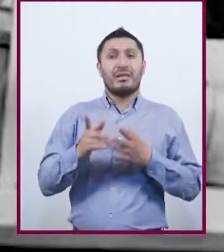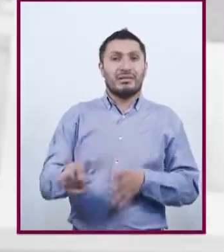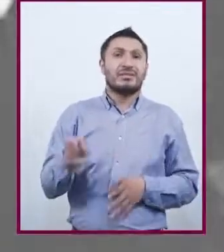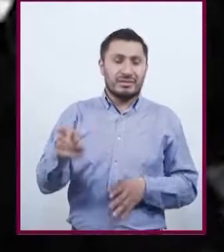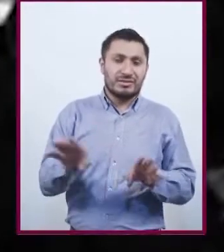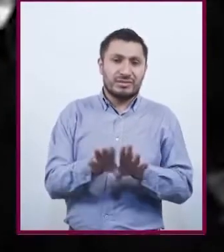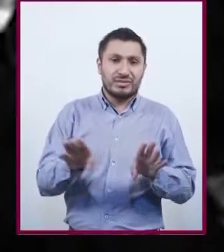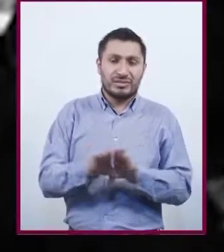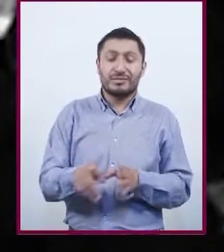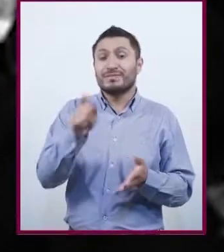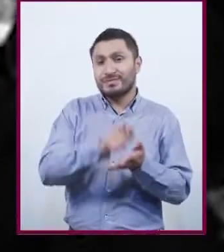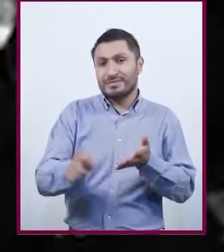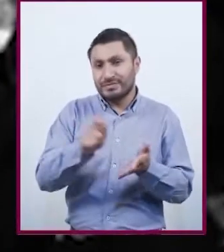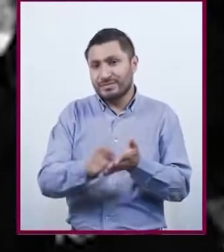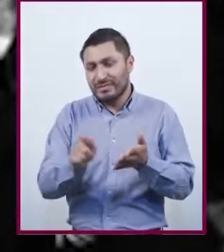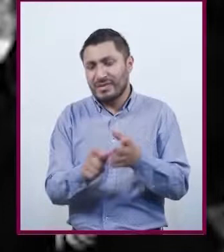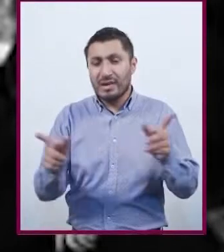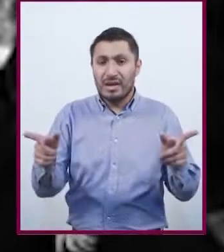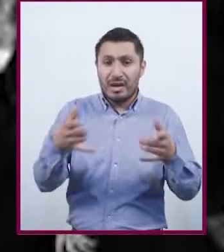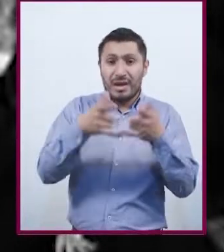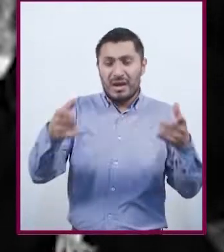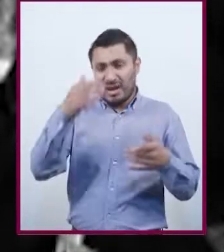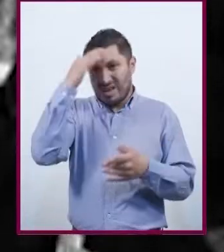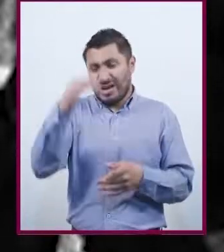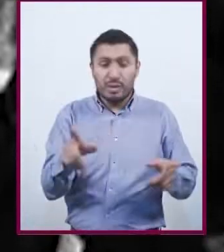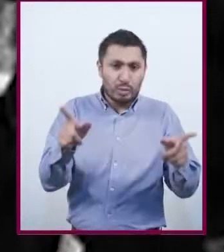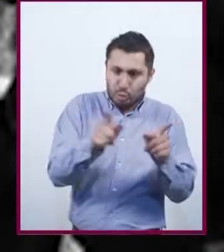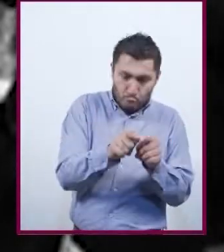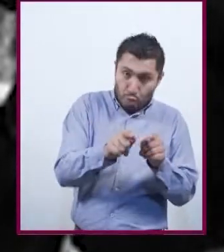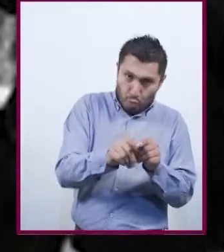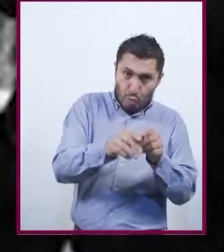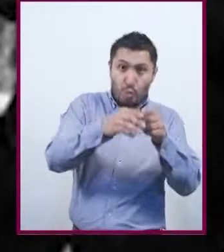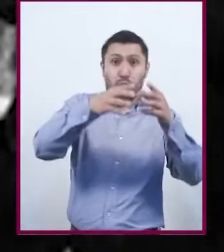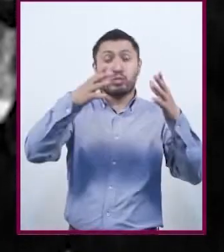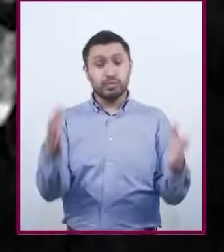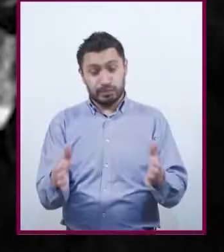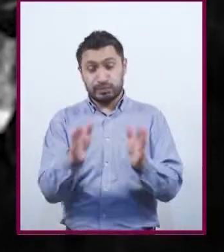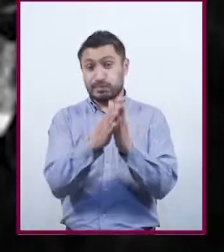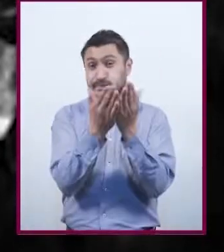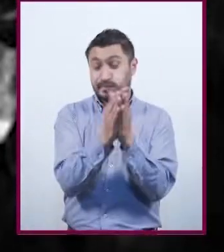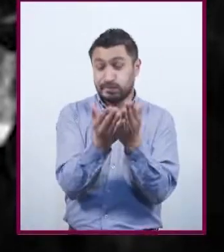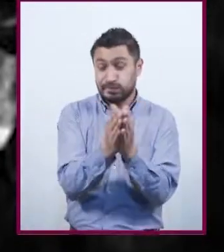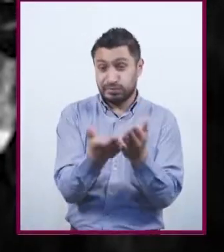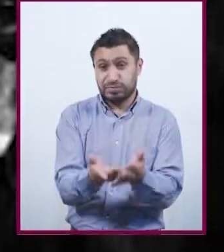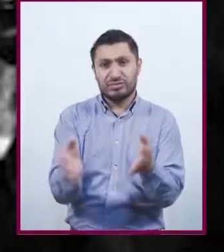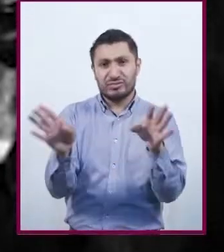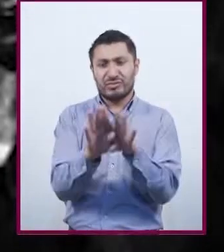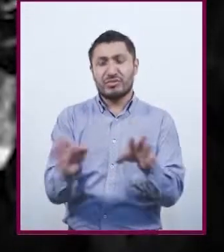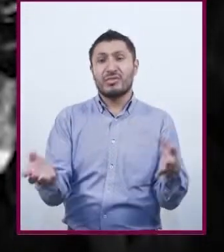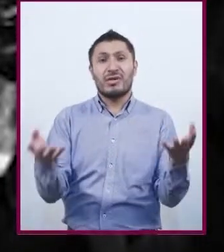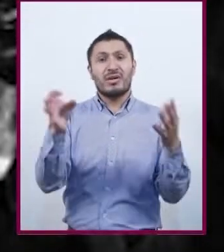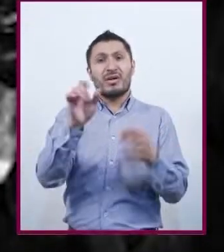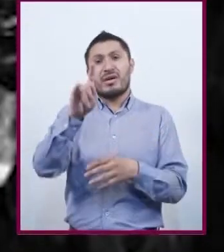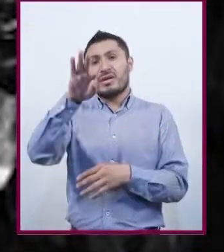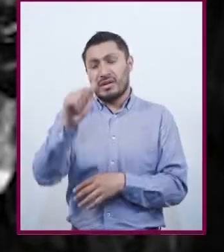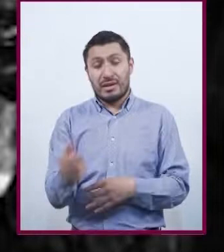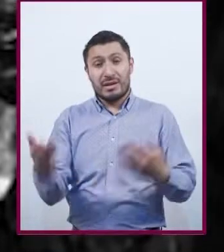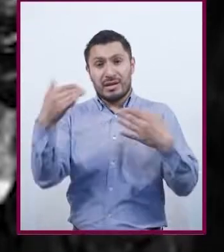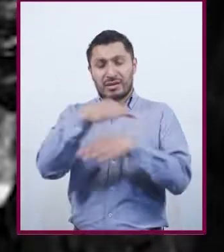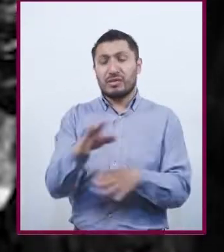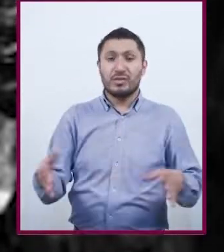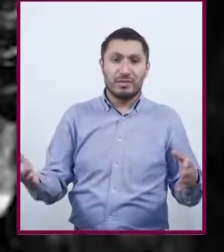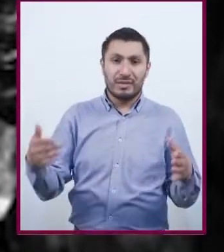adolescente que ésta terminó escribiendo no solo un pequeño cuento de terror, sino toda una novela que planteaba cuestiones